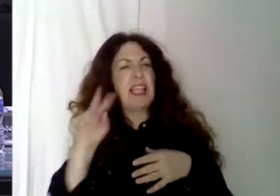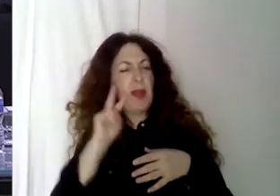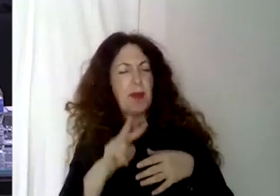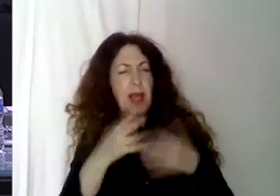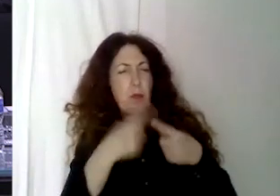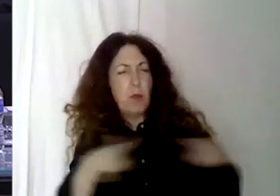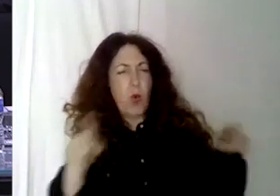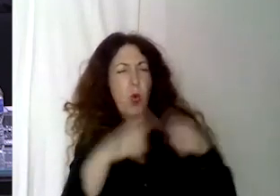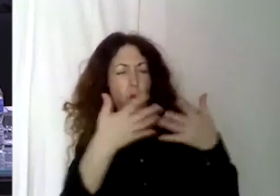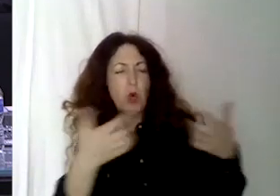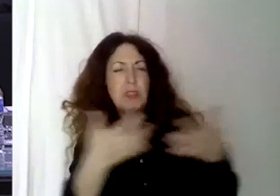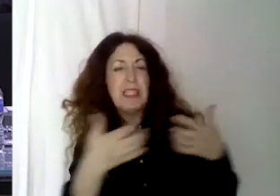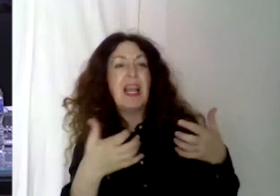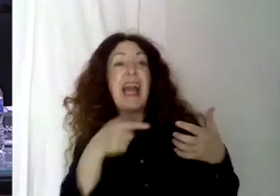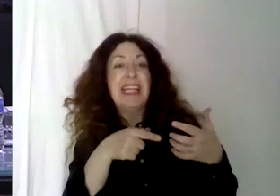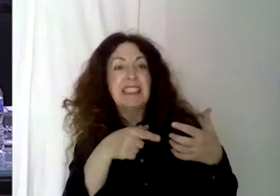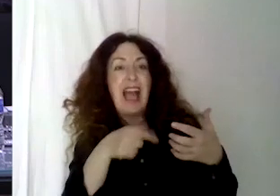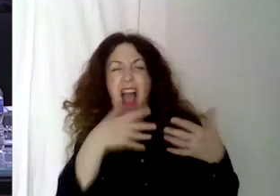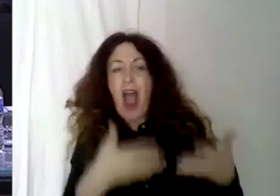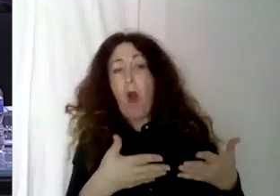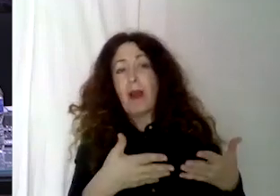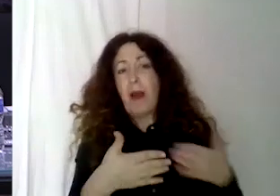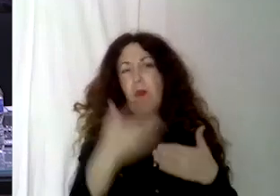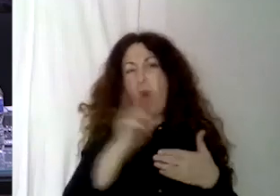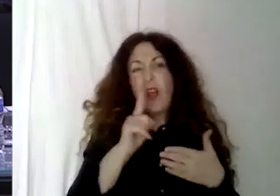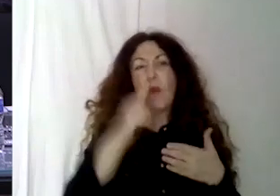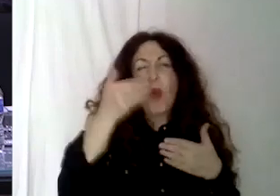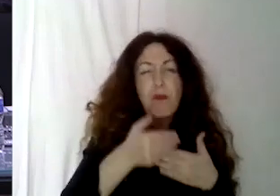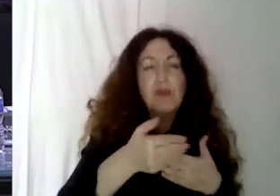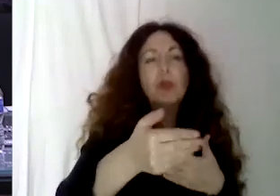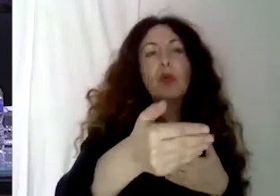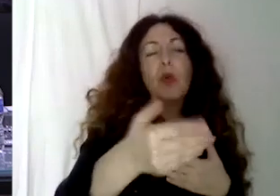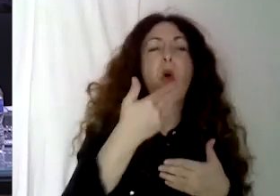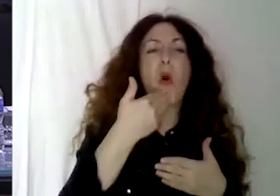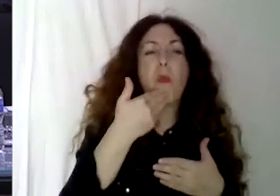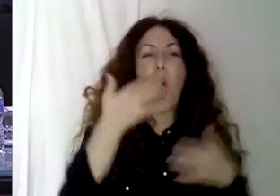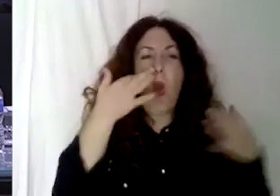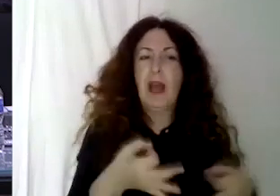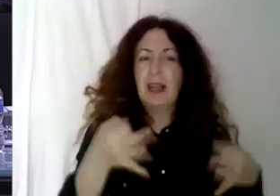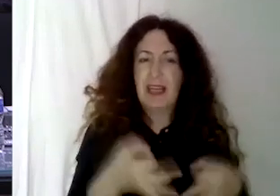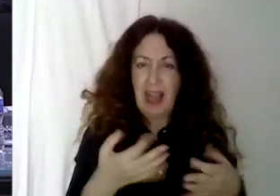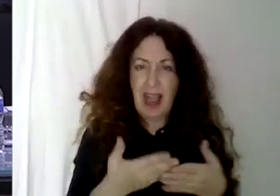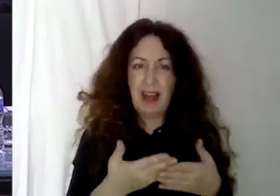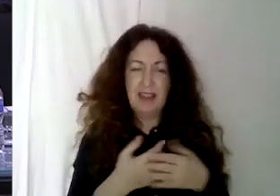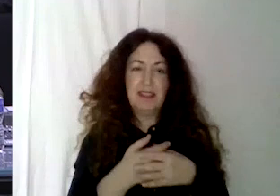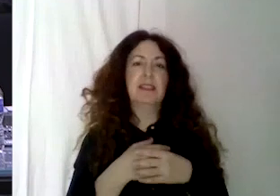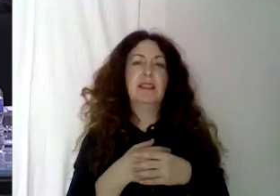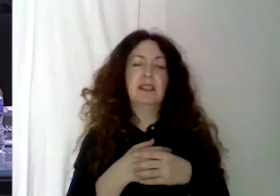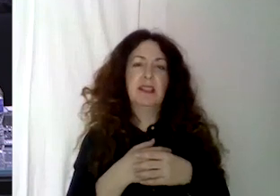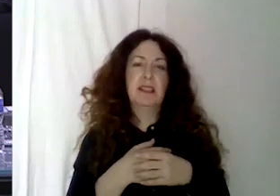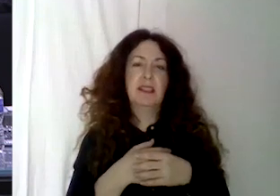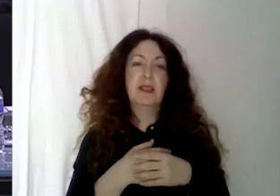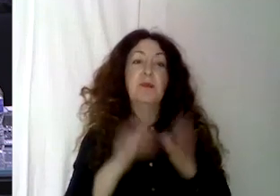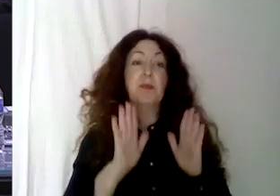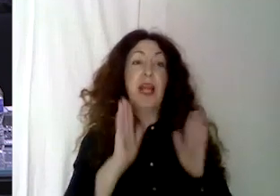que va a ser real en un futuro lejanísimo. Porque está viendo que el problema de la música se resolverá en el futuro. Pero